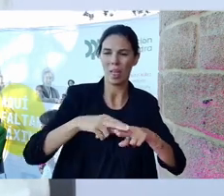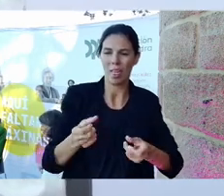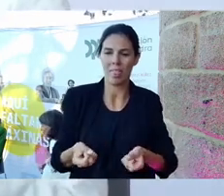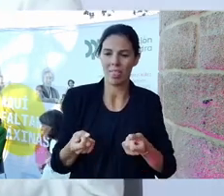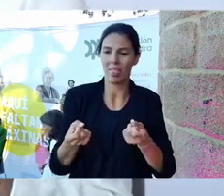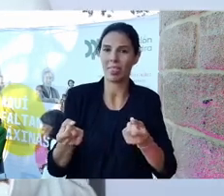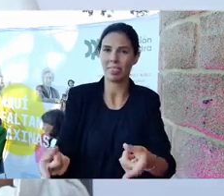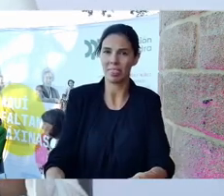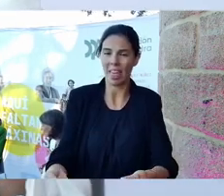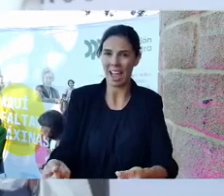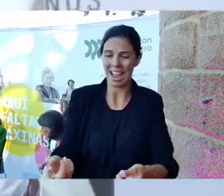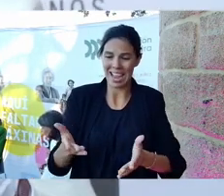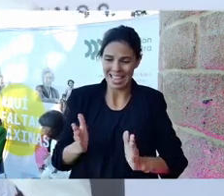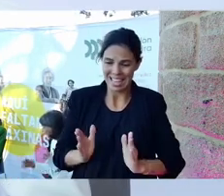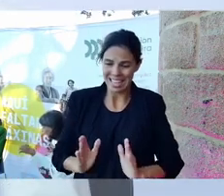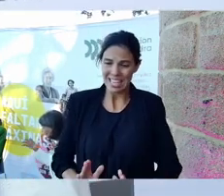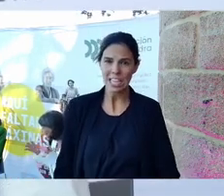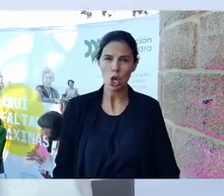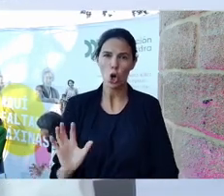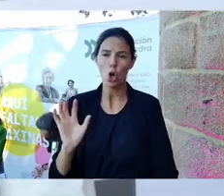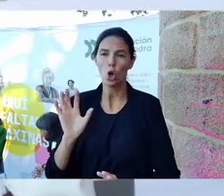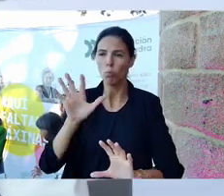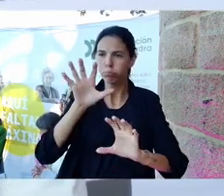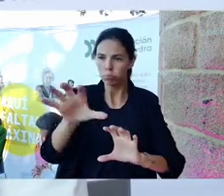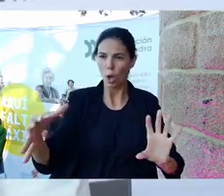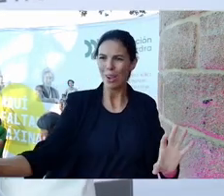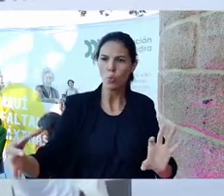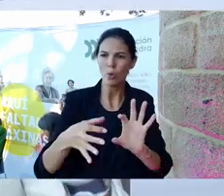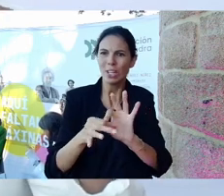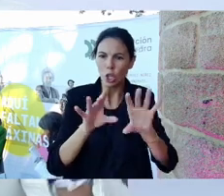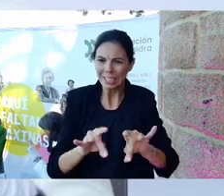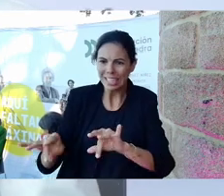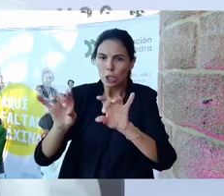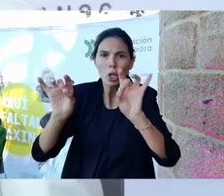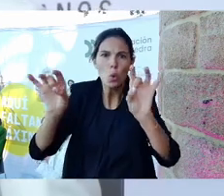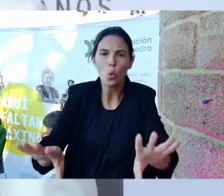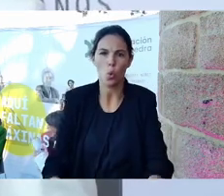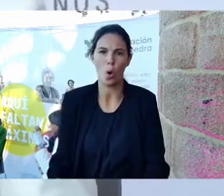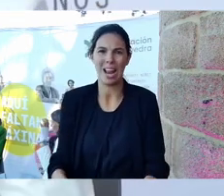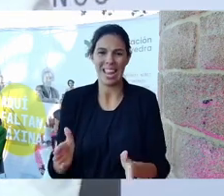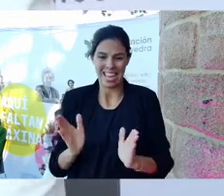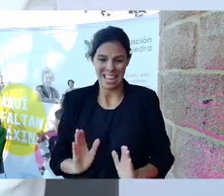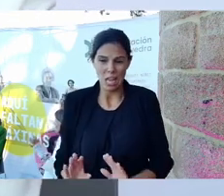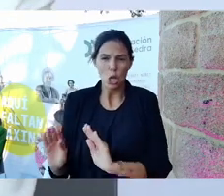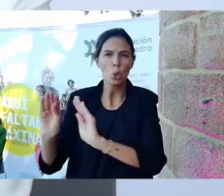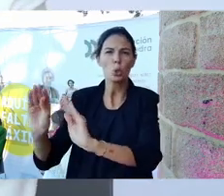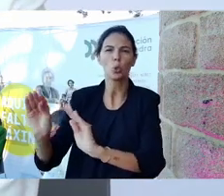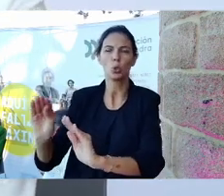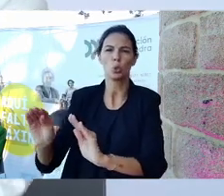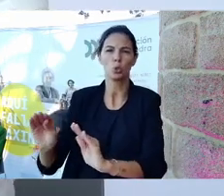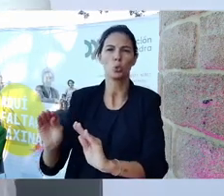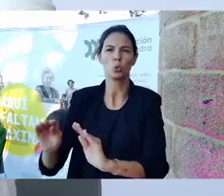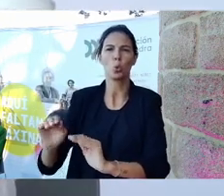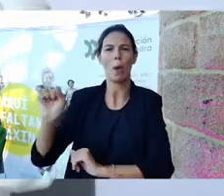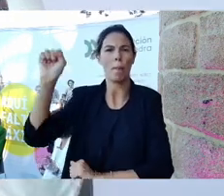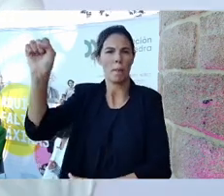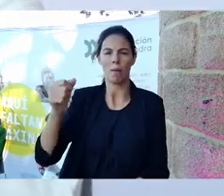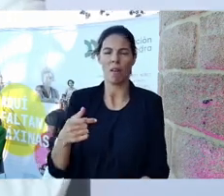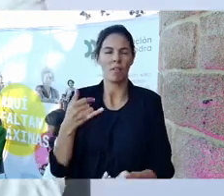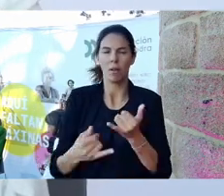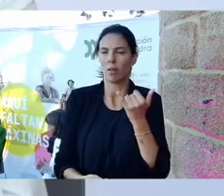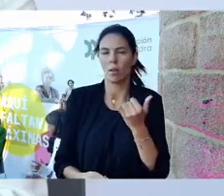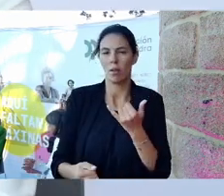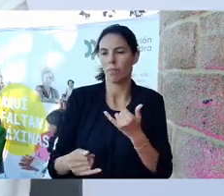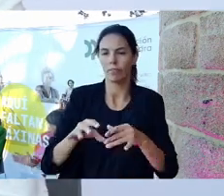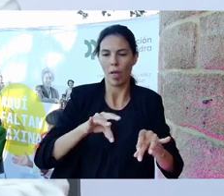Urraca fue entregarle a su hijo el reino tal y como lo había recibido, unido y con el territorio intacto, cosa que no puede decir su hijo. Exacto. El famoso y